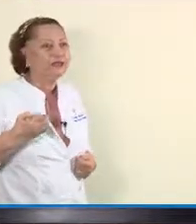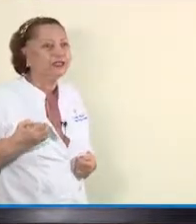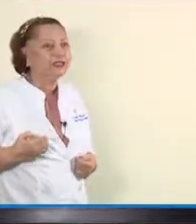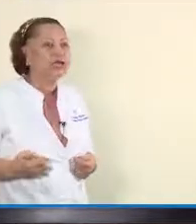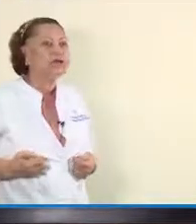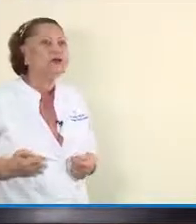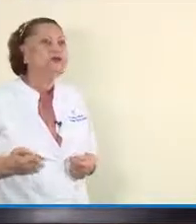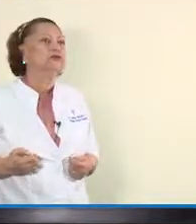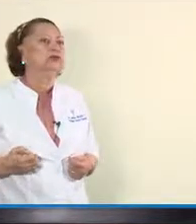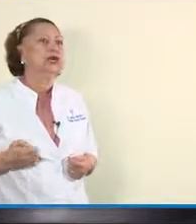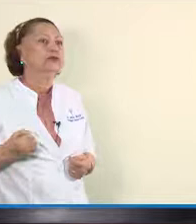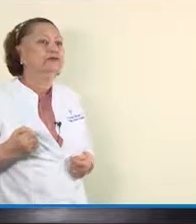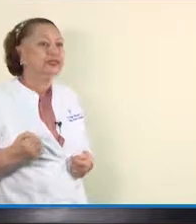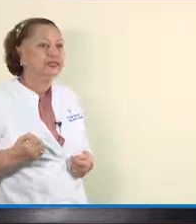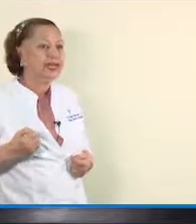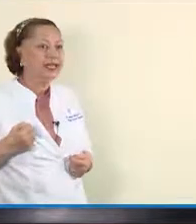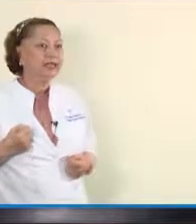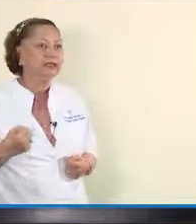resultar afectada